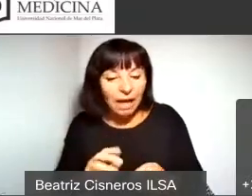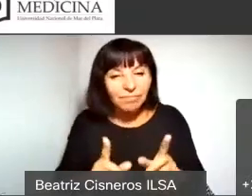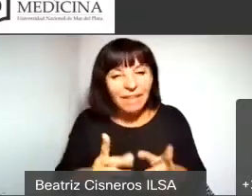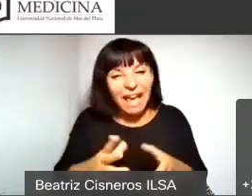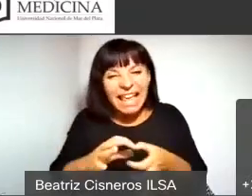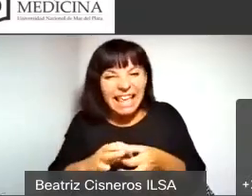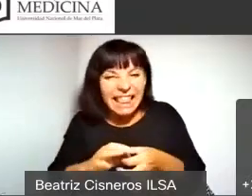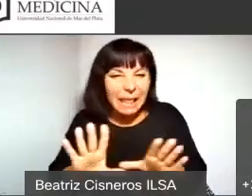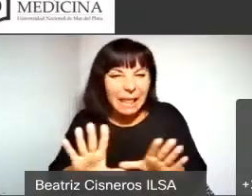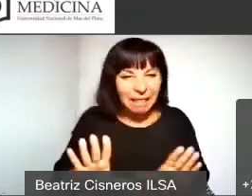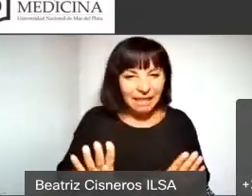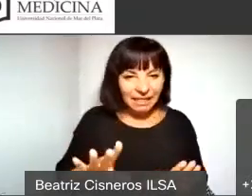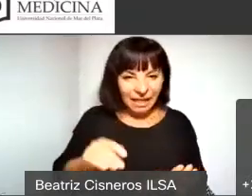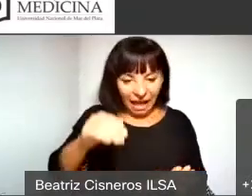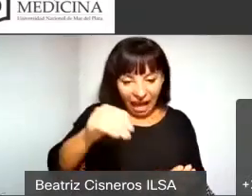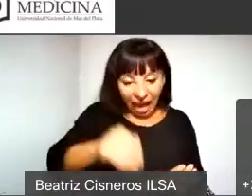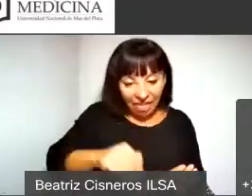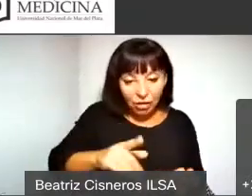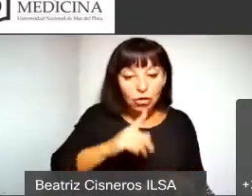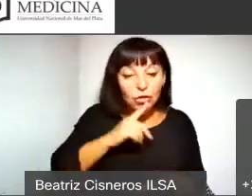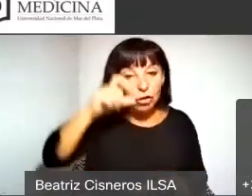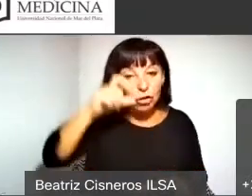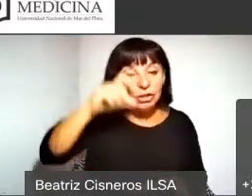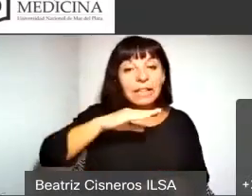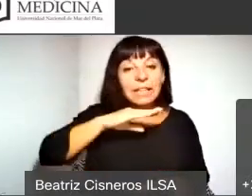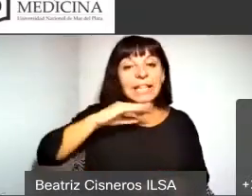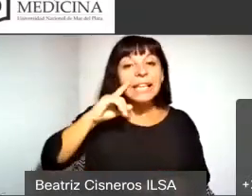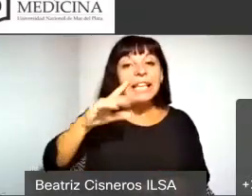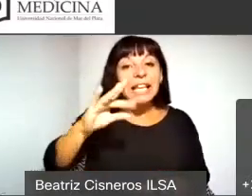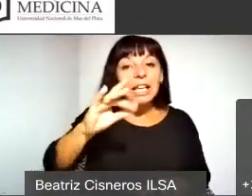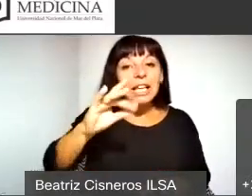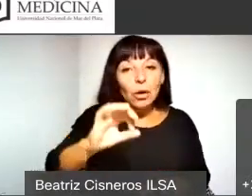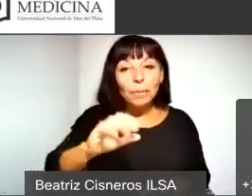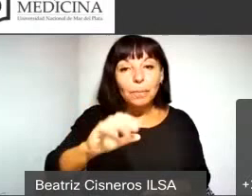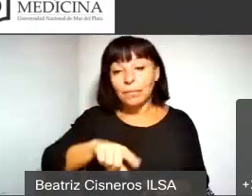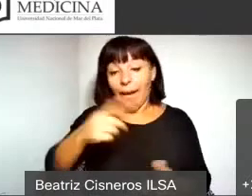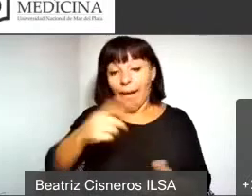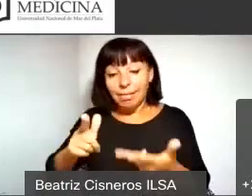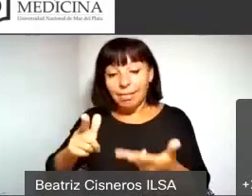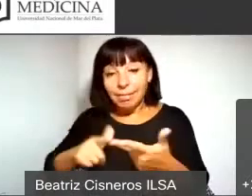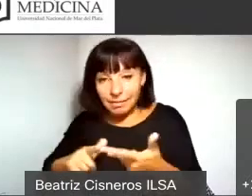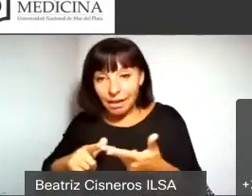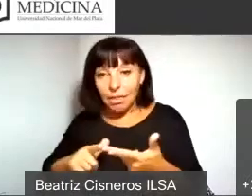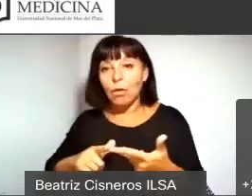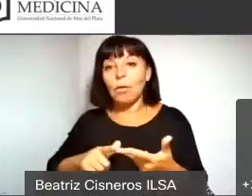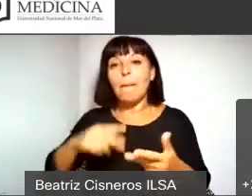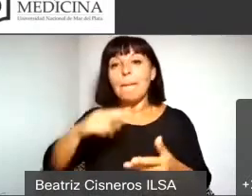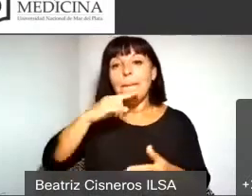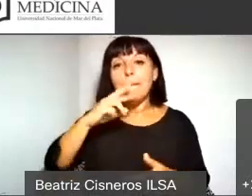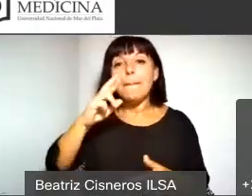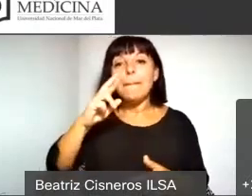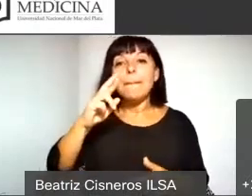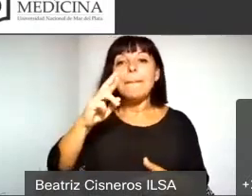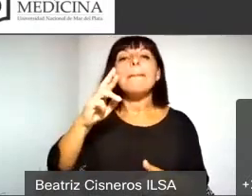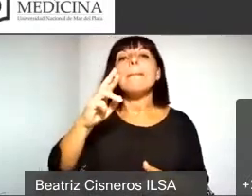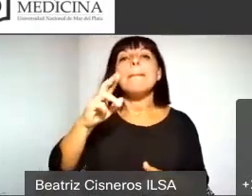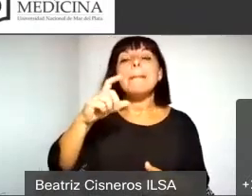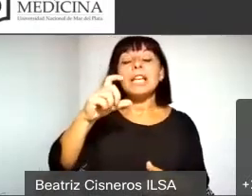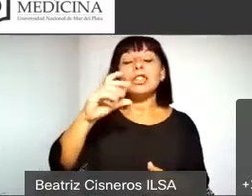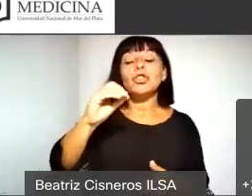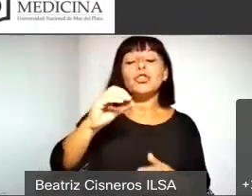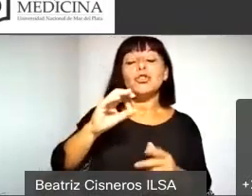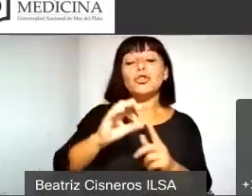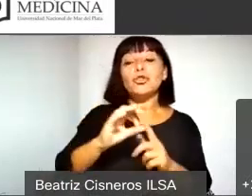¿sí? Y por otro lado, Rudolf Virchow lo que notó al examinar